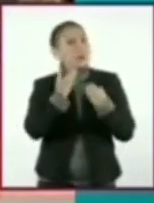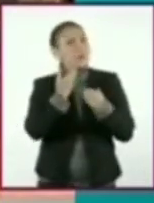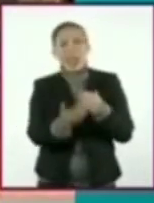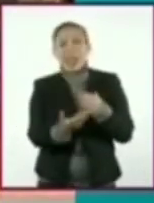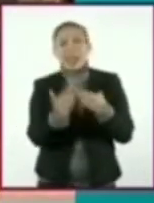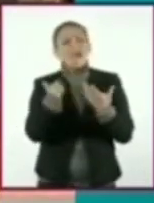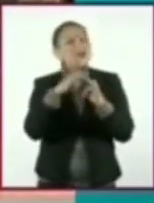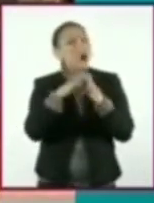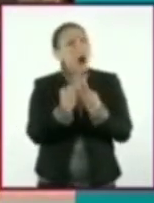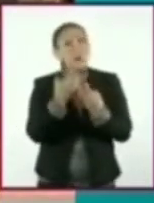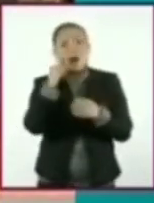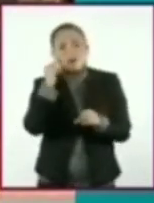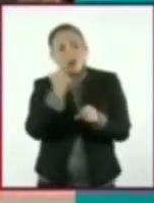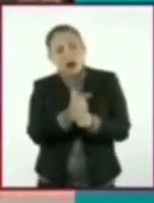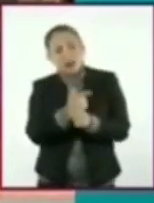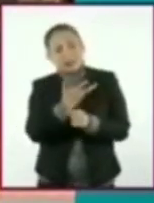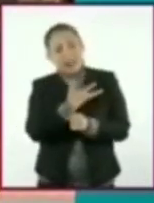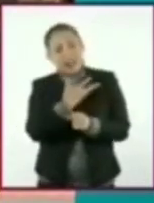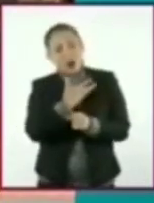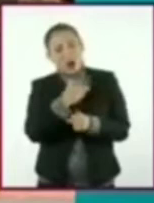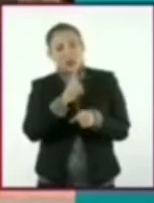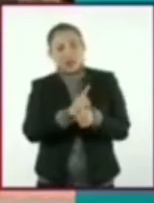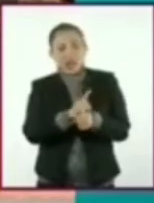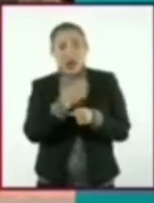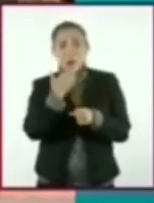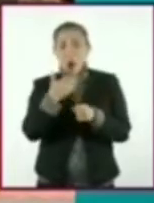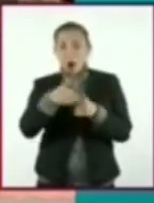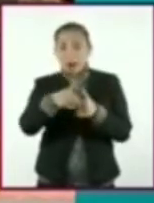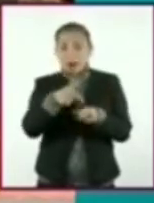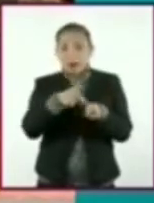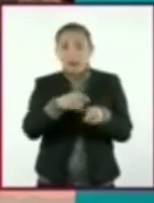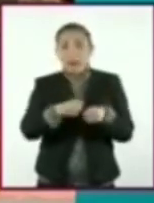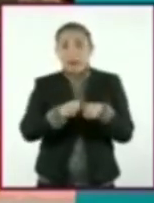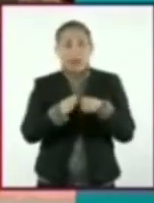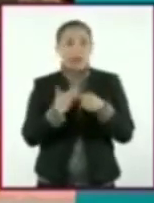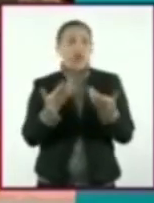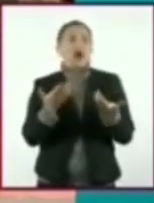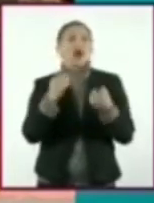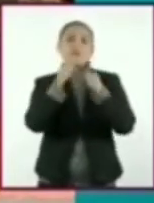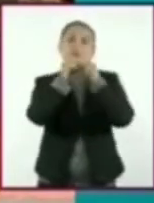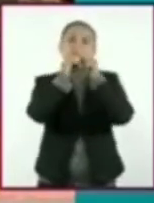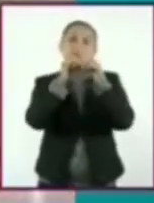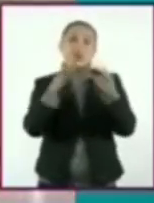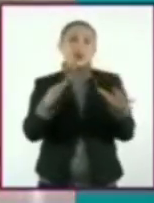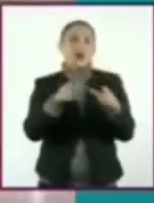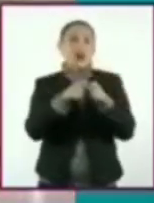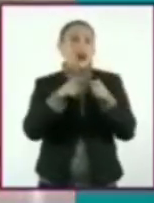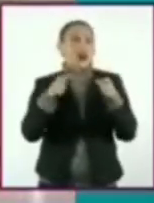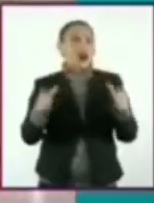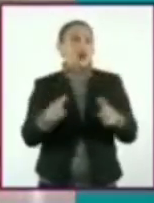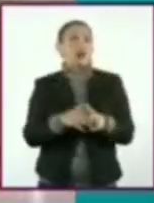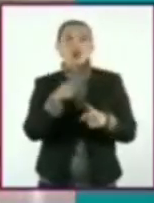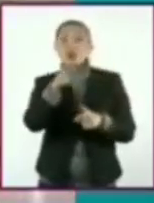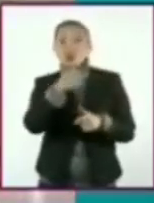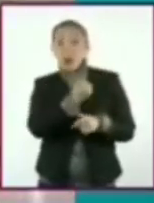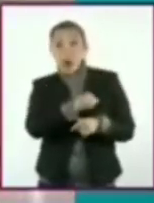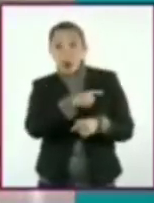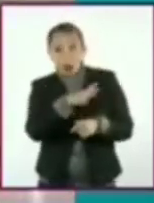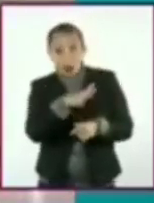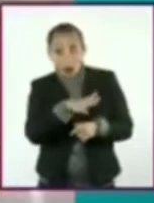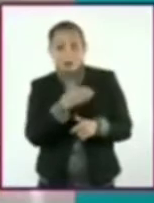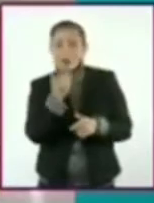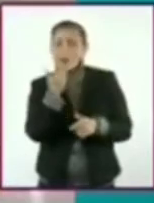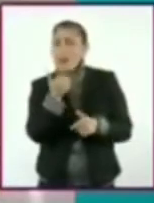mejor forma, darse cuenta de que si tienes un día más para respirar, es una bendición. Si tienes salud,